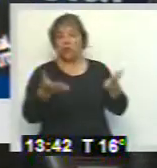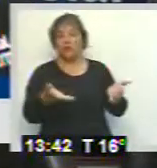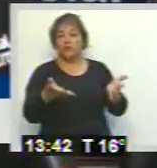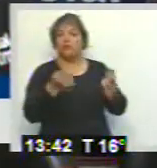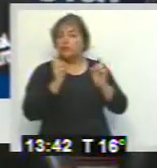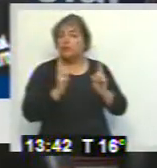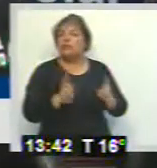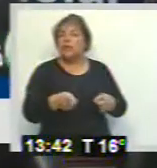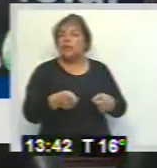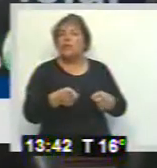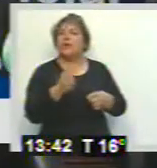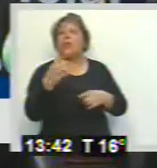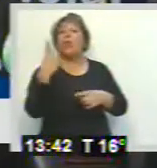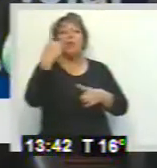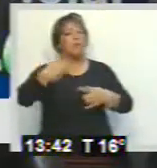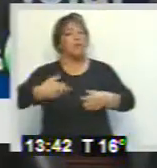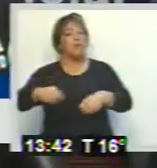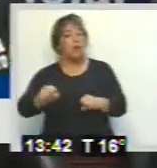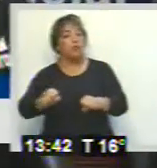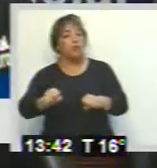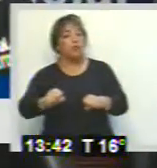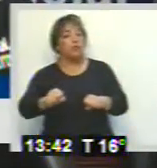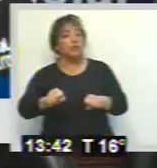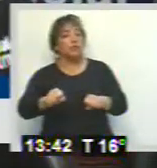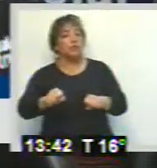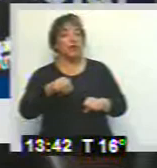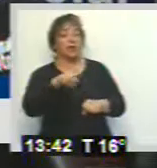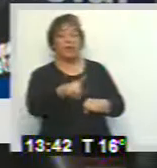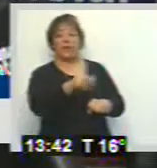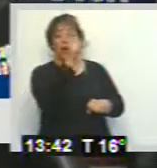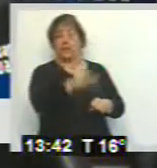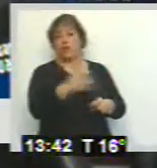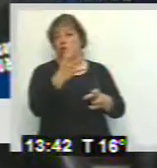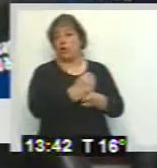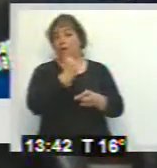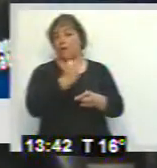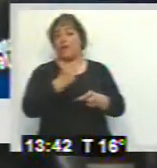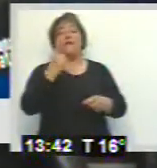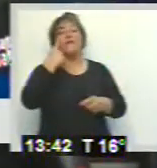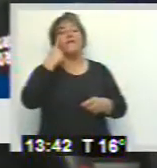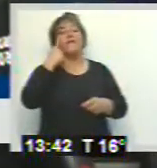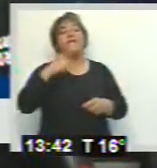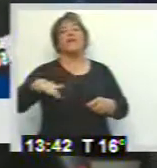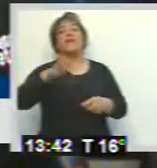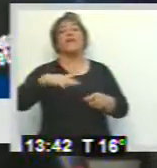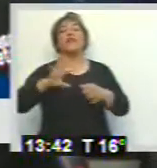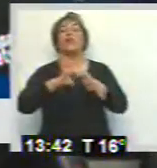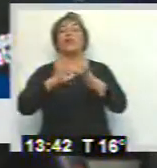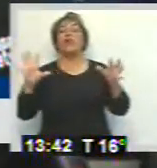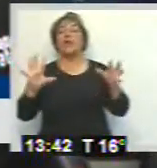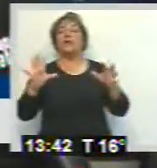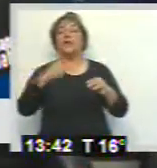también una moto, de la cual tenía uno de sus poseedores, los cuales viven en barrio Democracia y en barrio Bolón